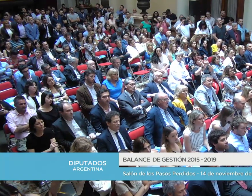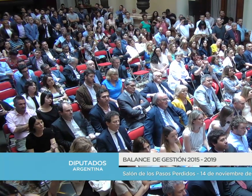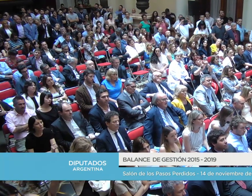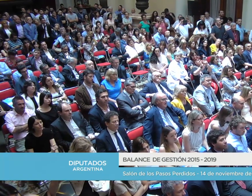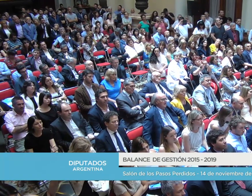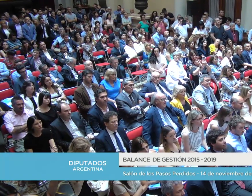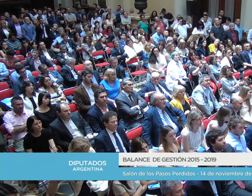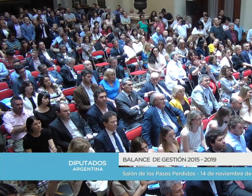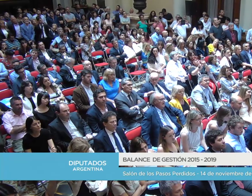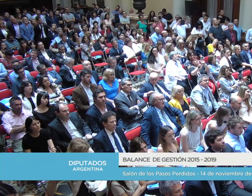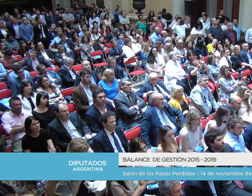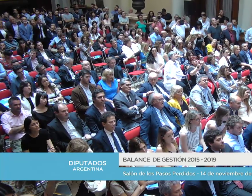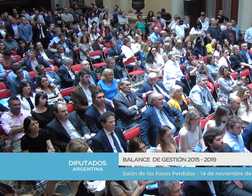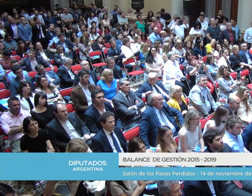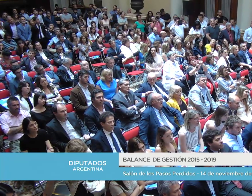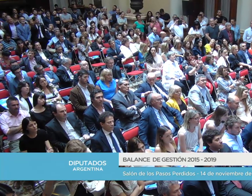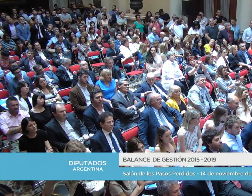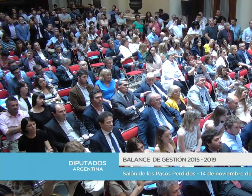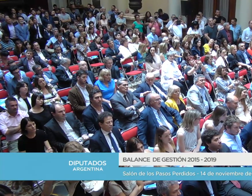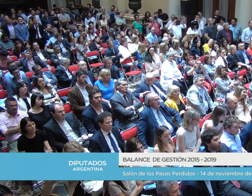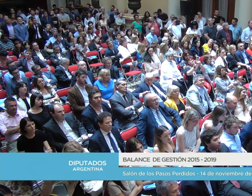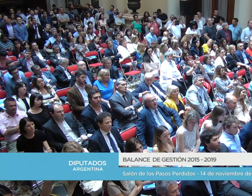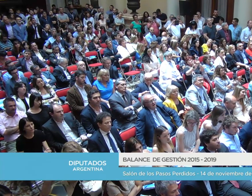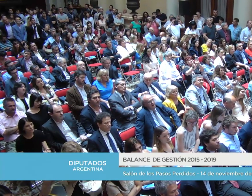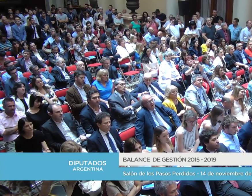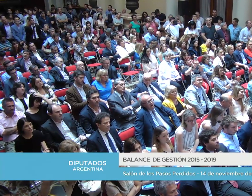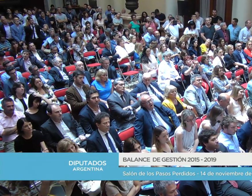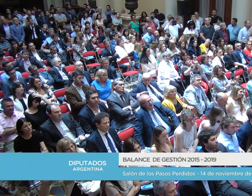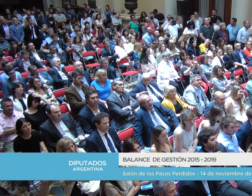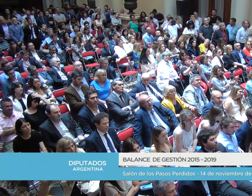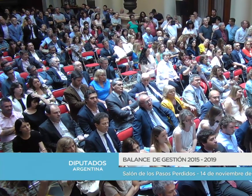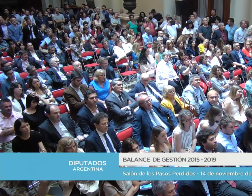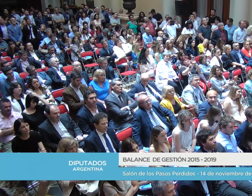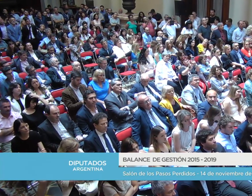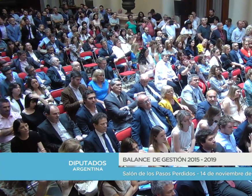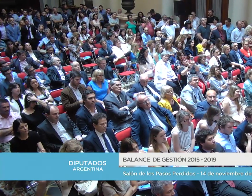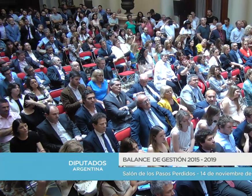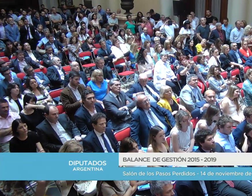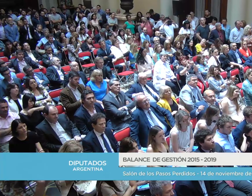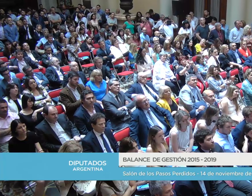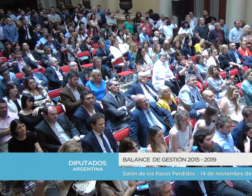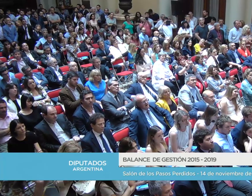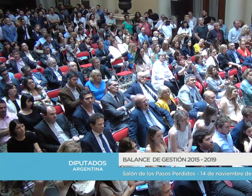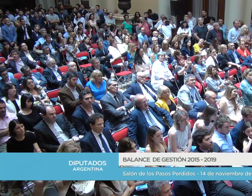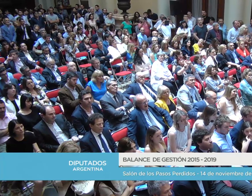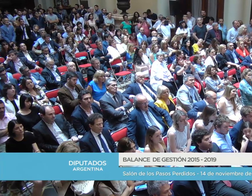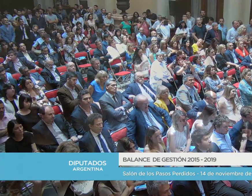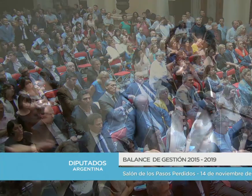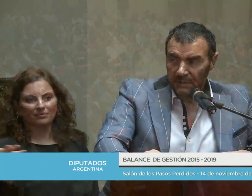de los trabajadores. Contratados, transitorios, y que se le modificó la situación de revista,